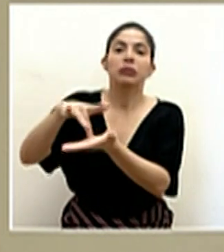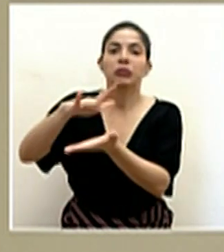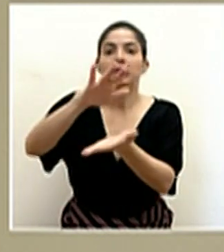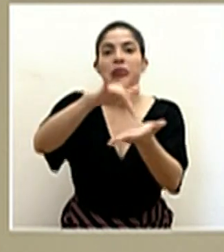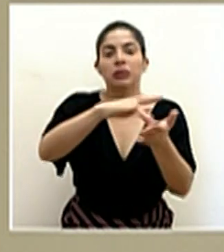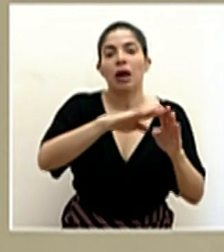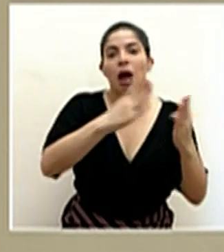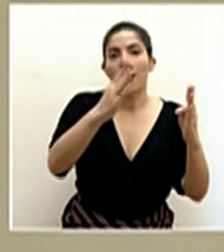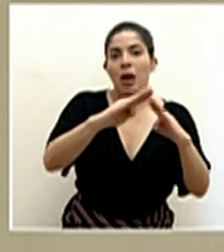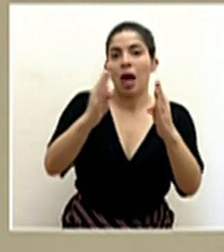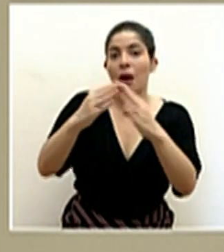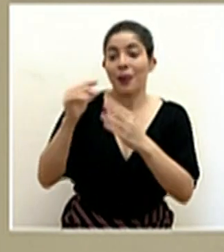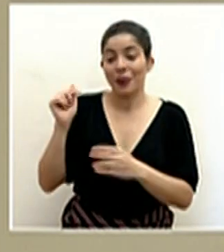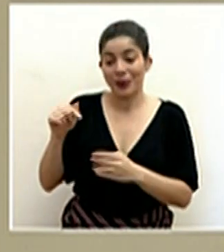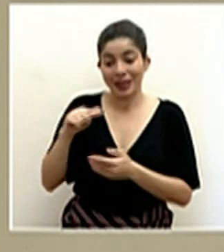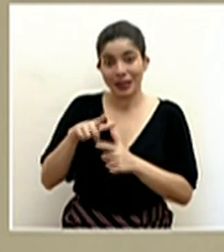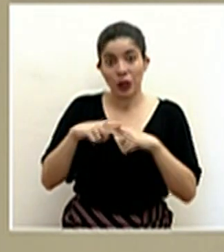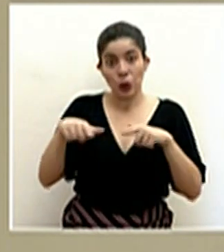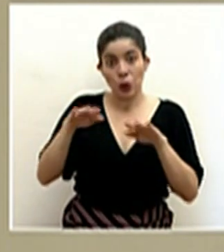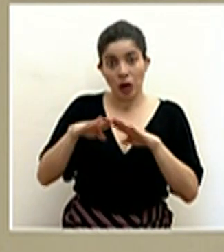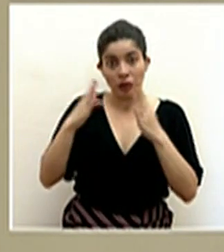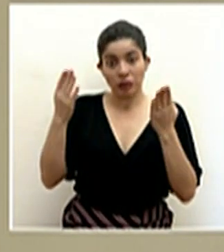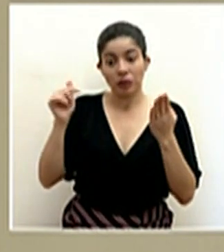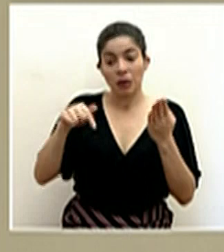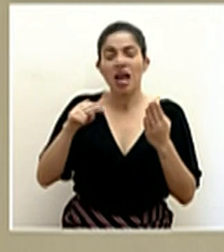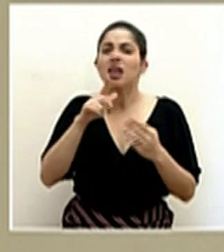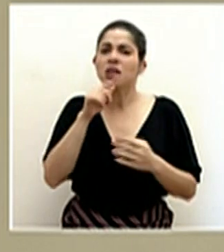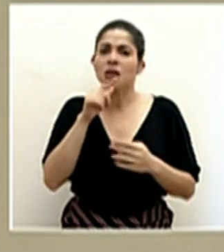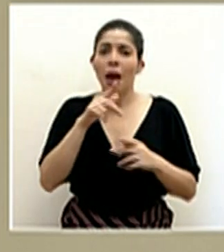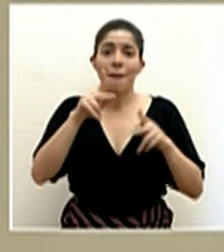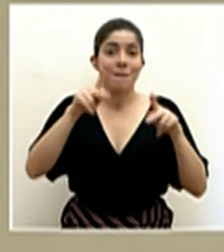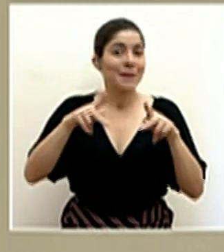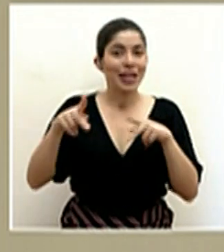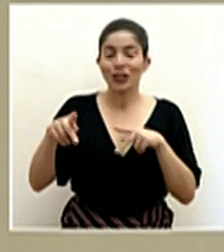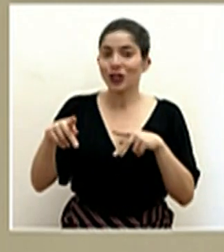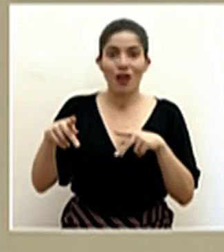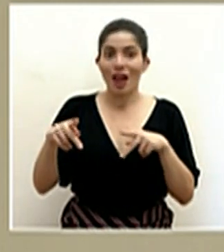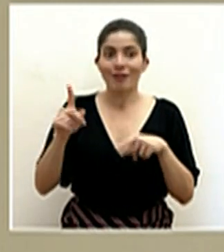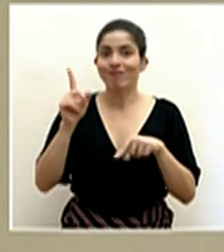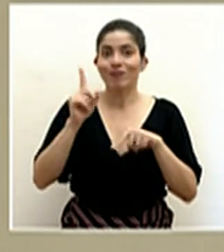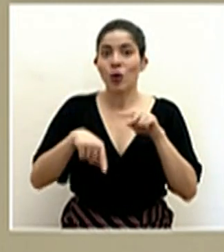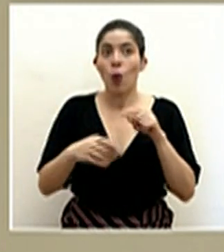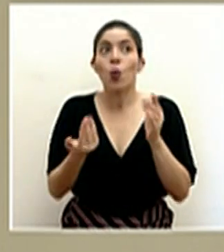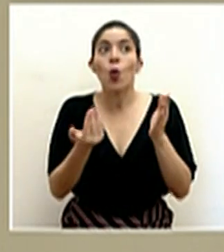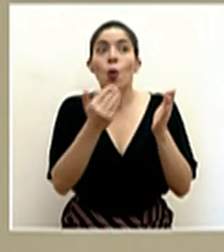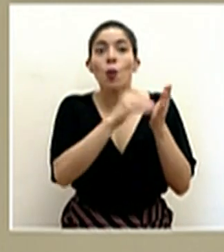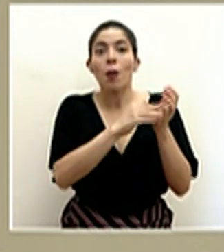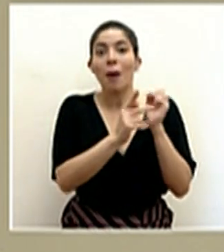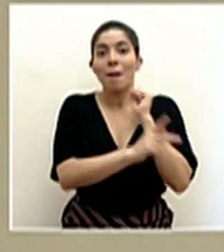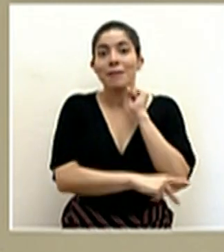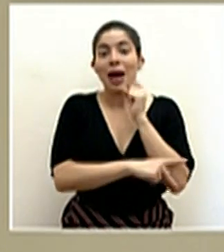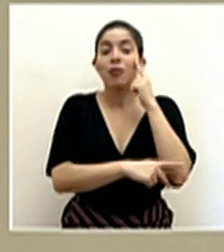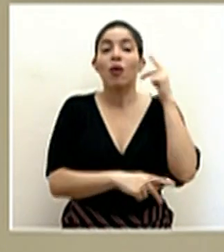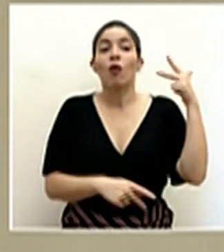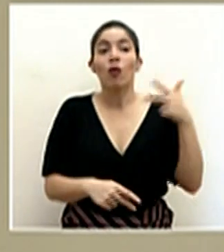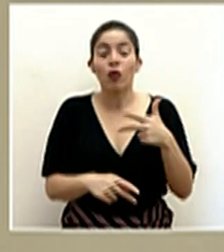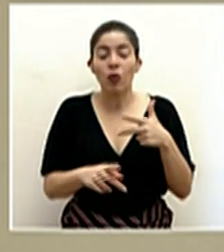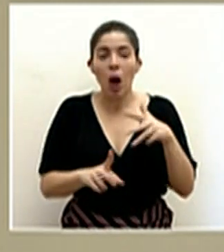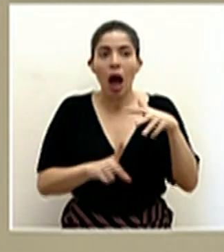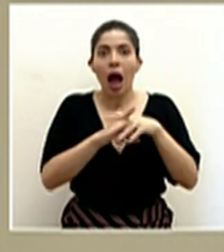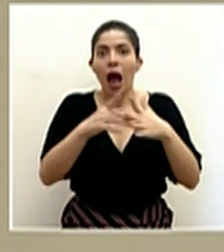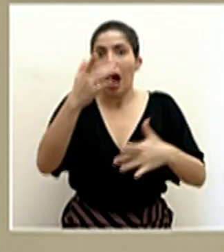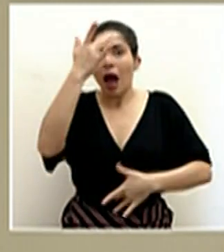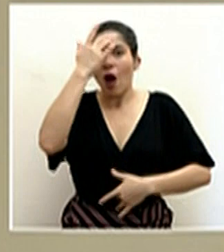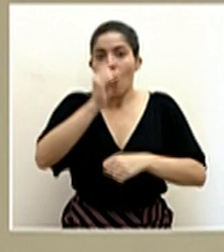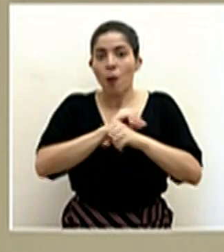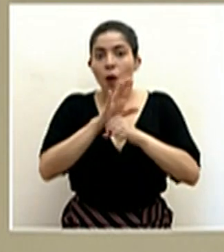país. En este sitio tenemos a las personas que no pudieron retornar a sus países por haber sido diagnosticados